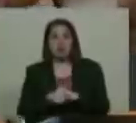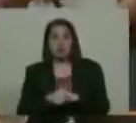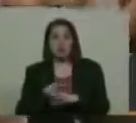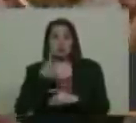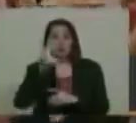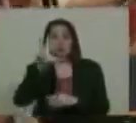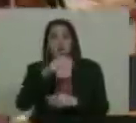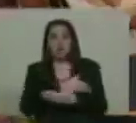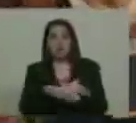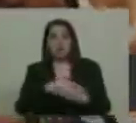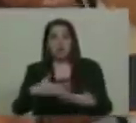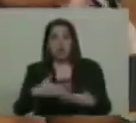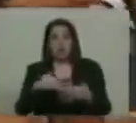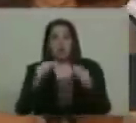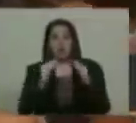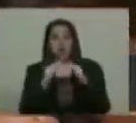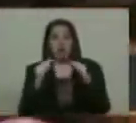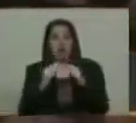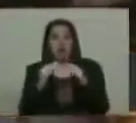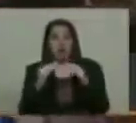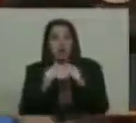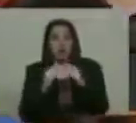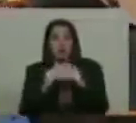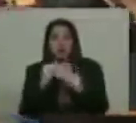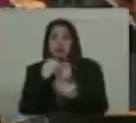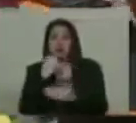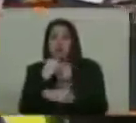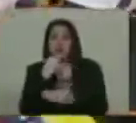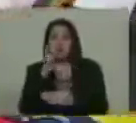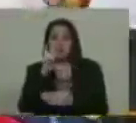3 millones de hogares, rumbo a los 4 millones.